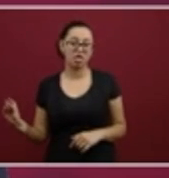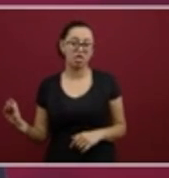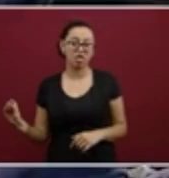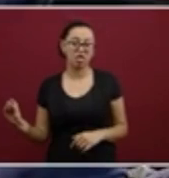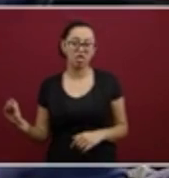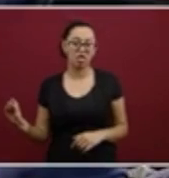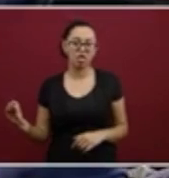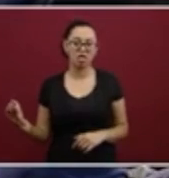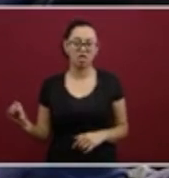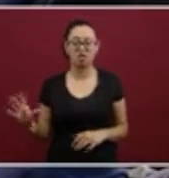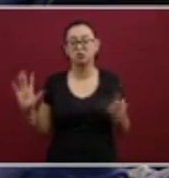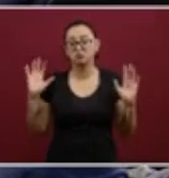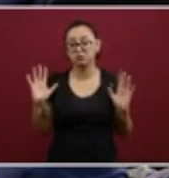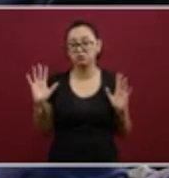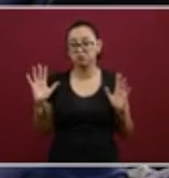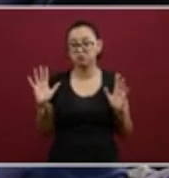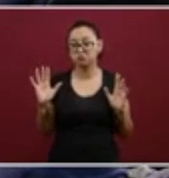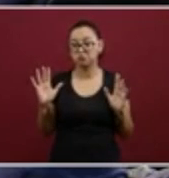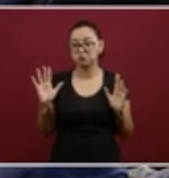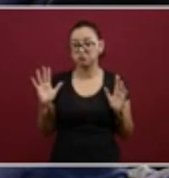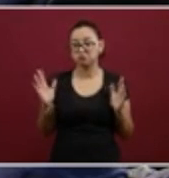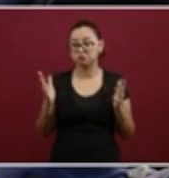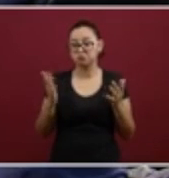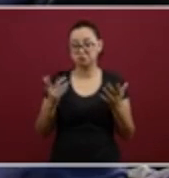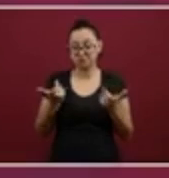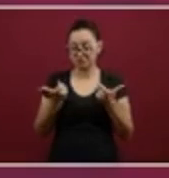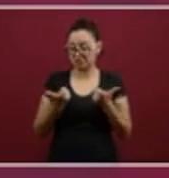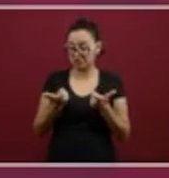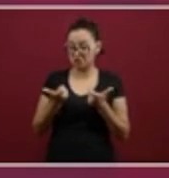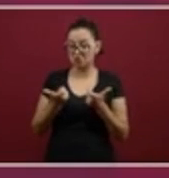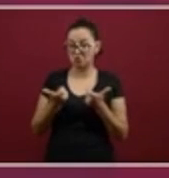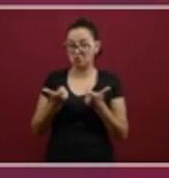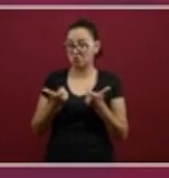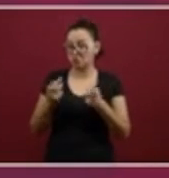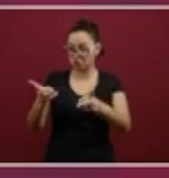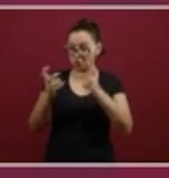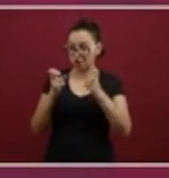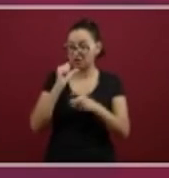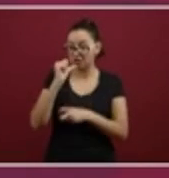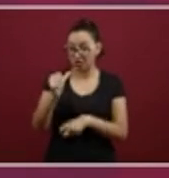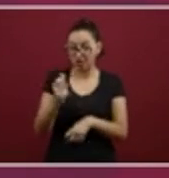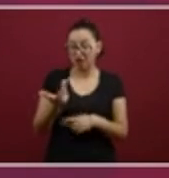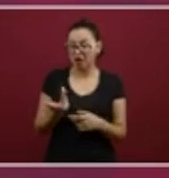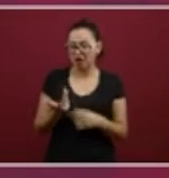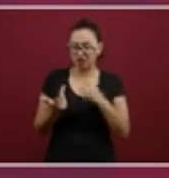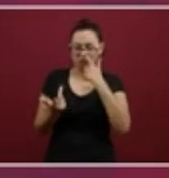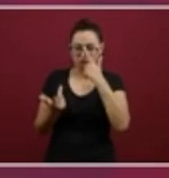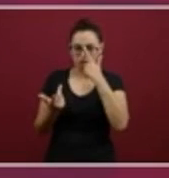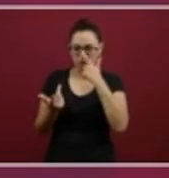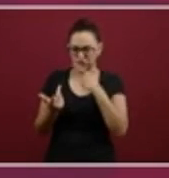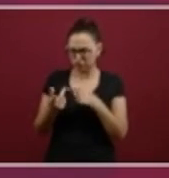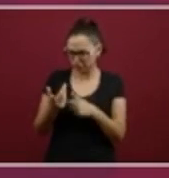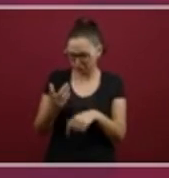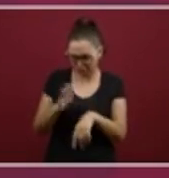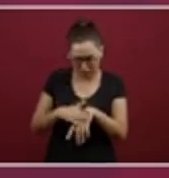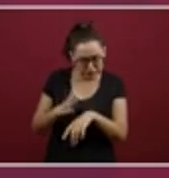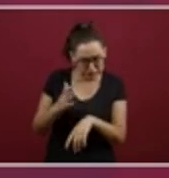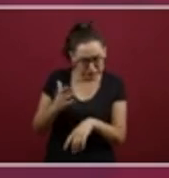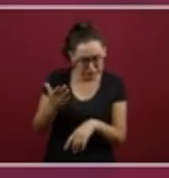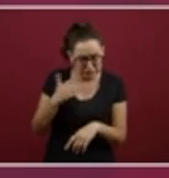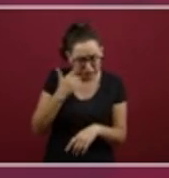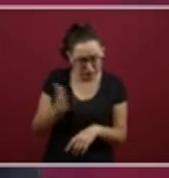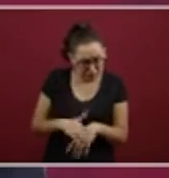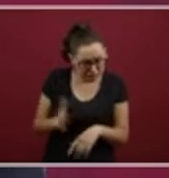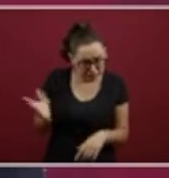no hay resultados. El resultado es de que ya nos están robando el dinero. ¿Qué más resultado? ¿Saben a qué nos tenían acostumbrado? Cuando